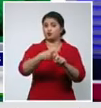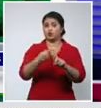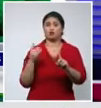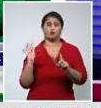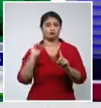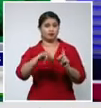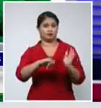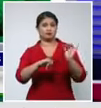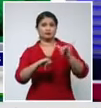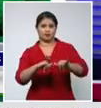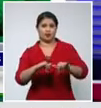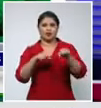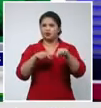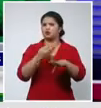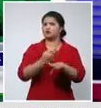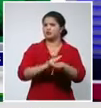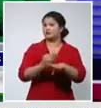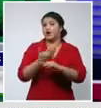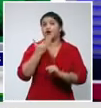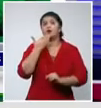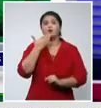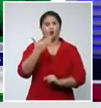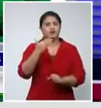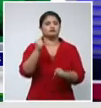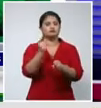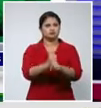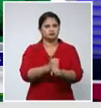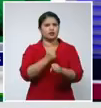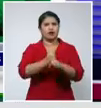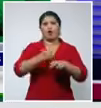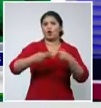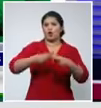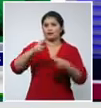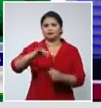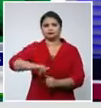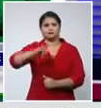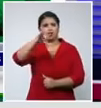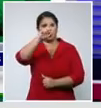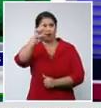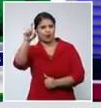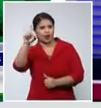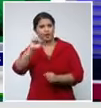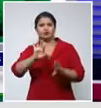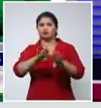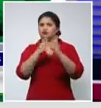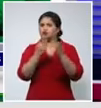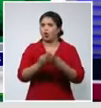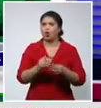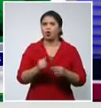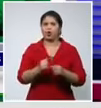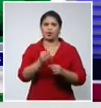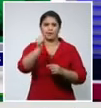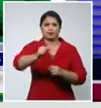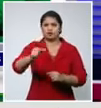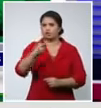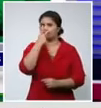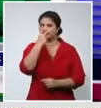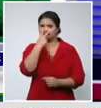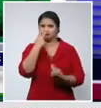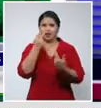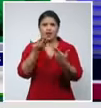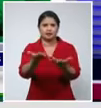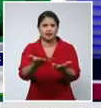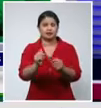en control sanitario. Acuérdense que además de reducir el número de vuelos, el número de